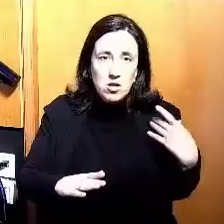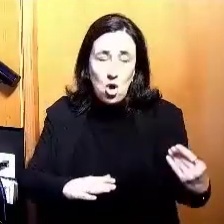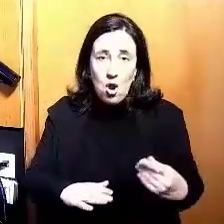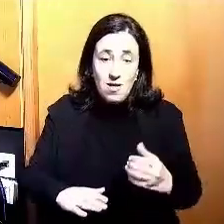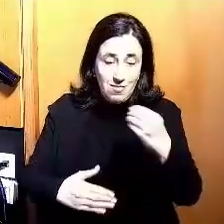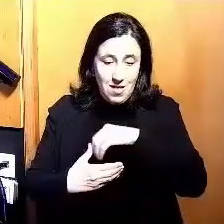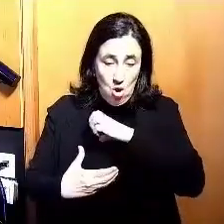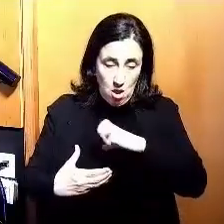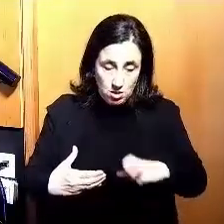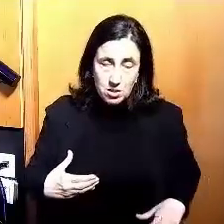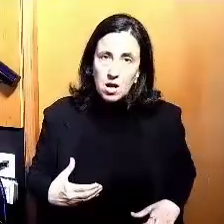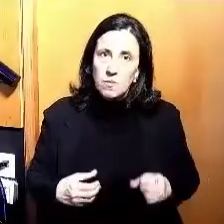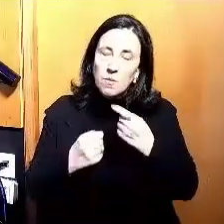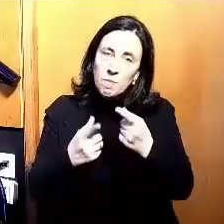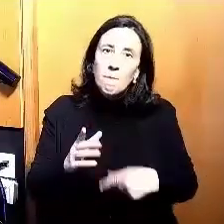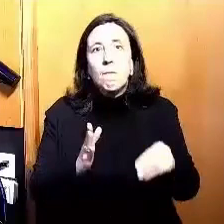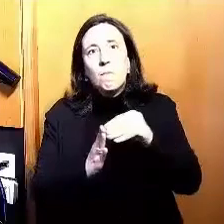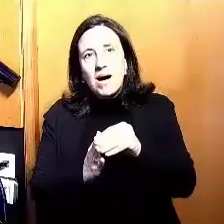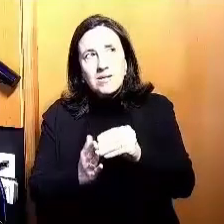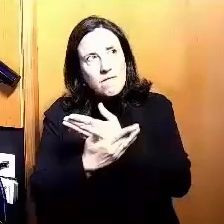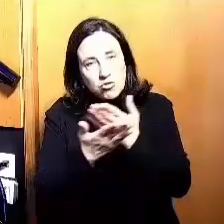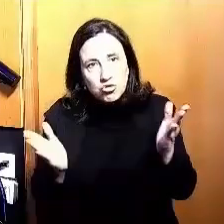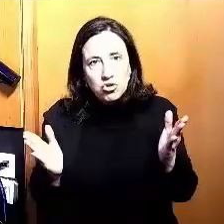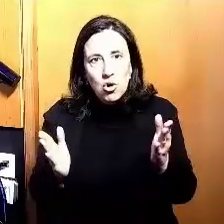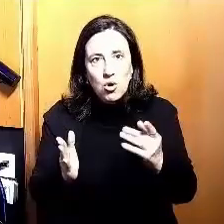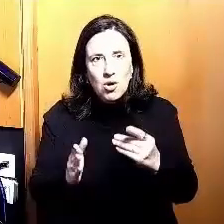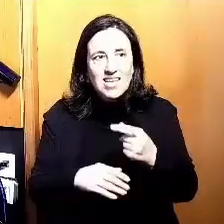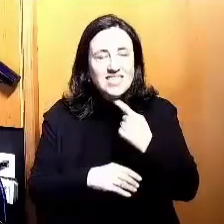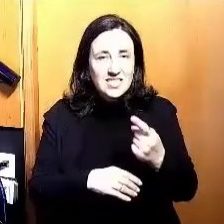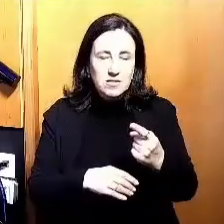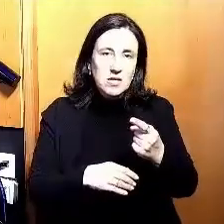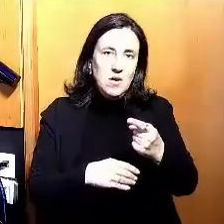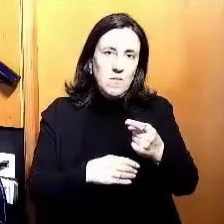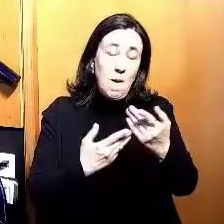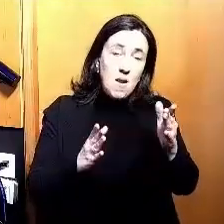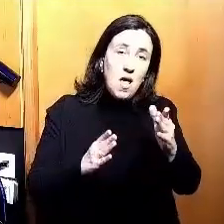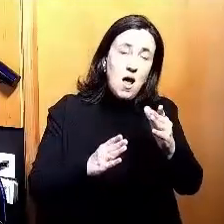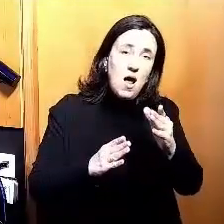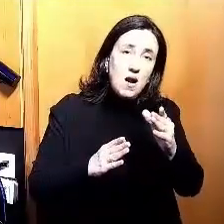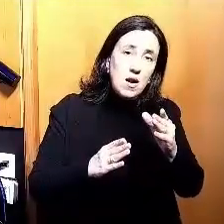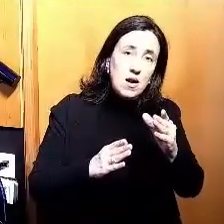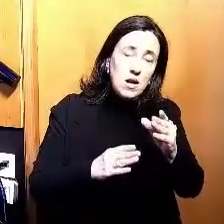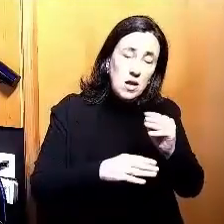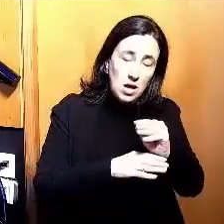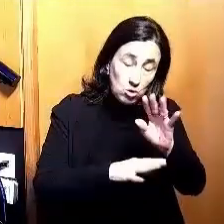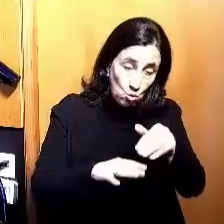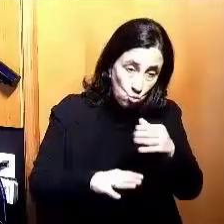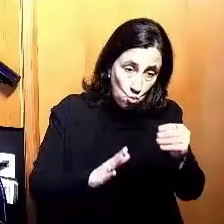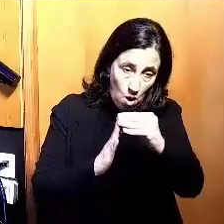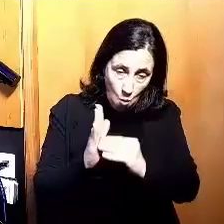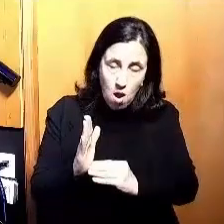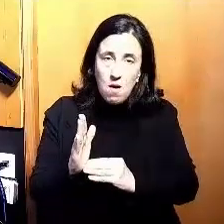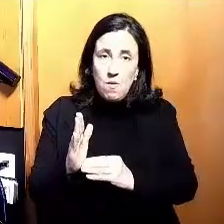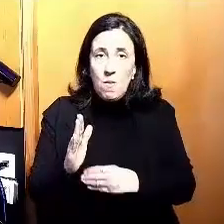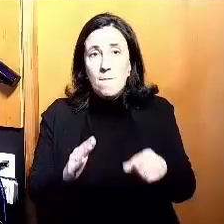sino también que haya visión que contemple datos para no solamente la apertura, sino también política pública basada en evidencia,